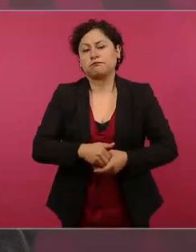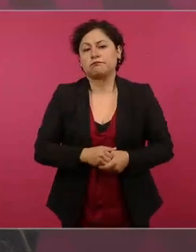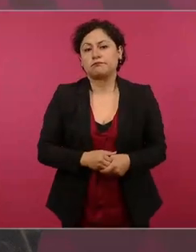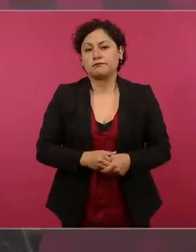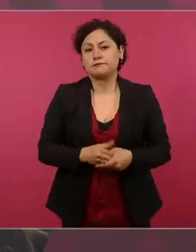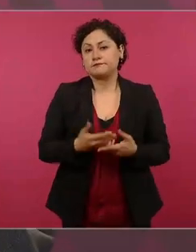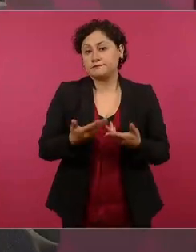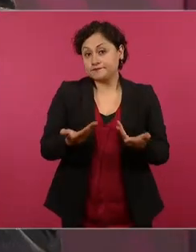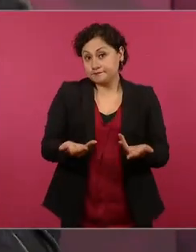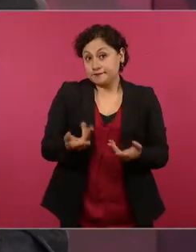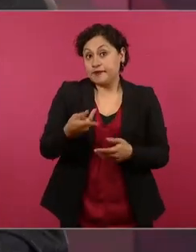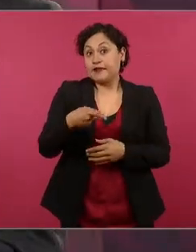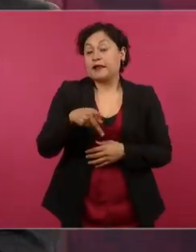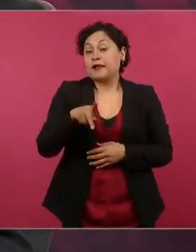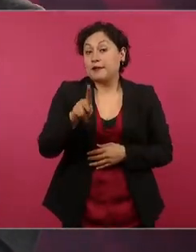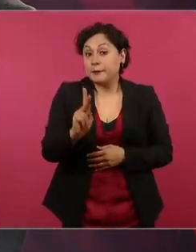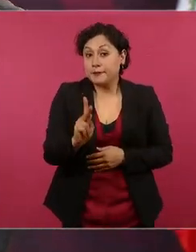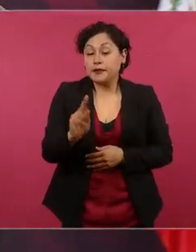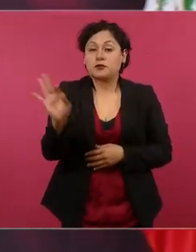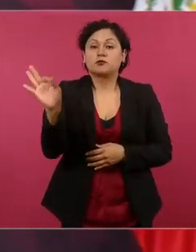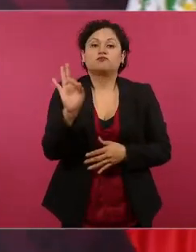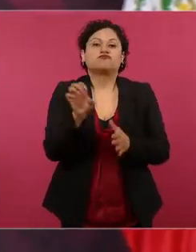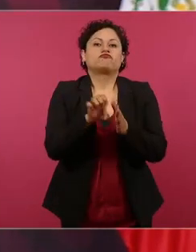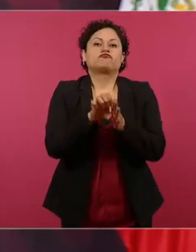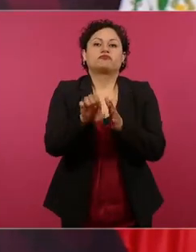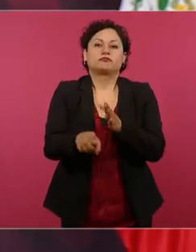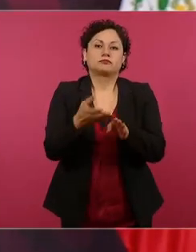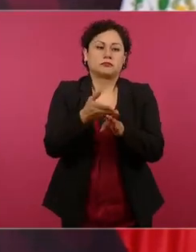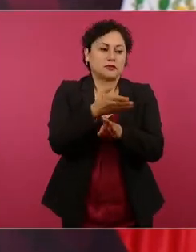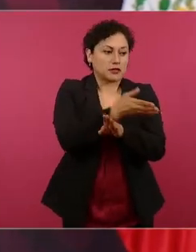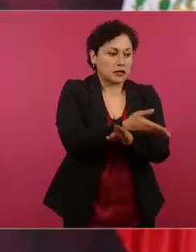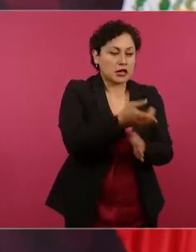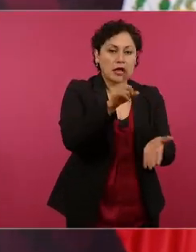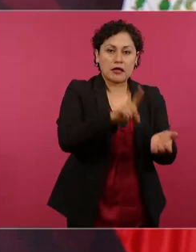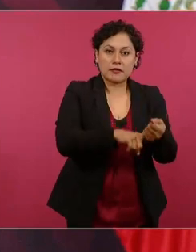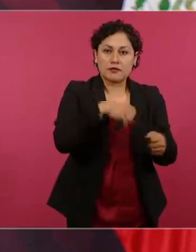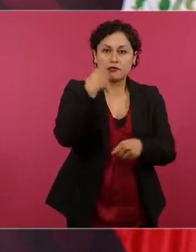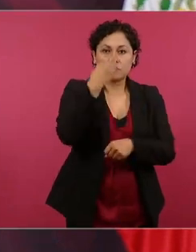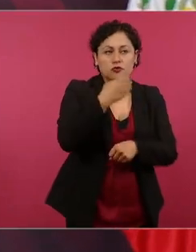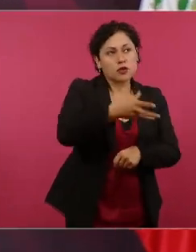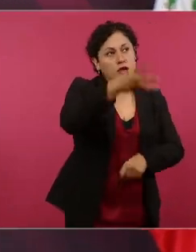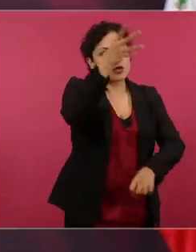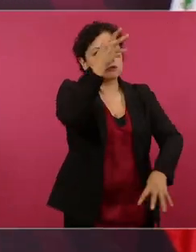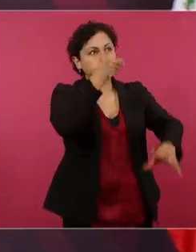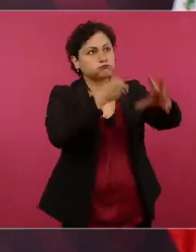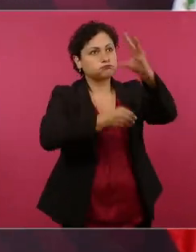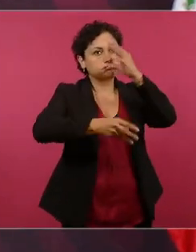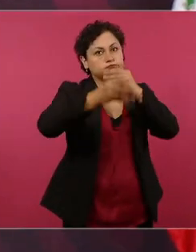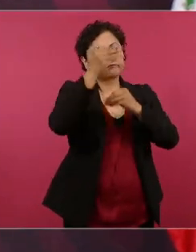pero si se forman a partir de ideales, de principios,